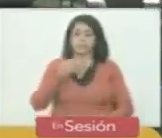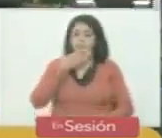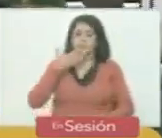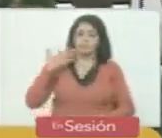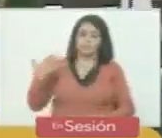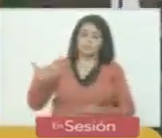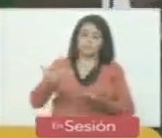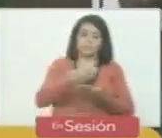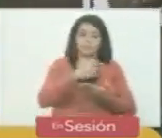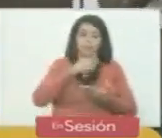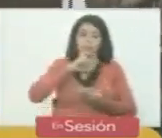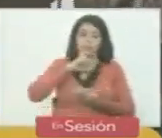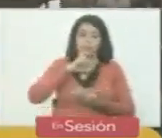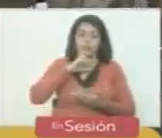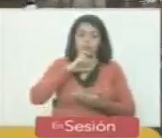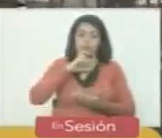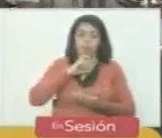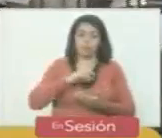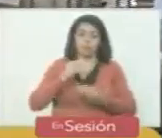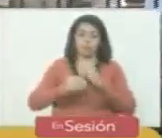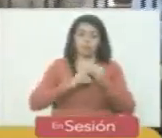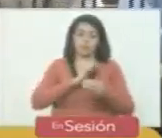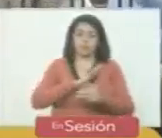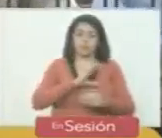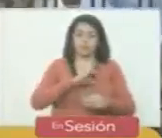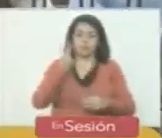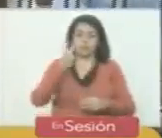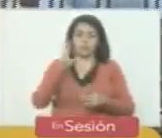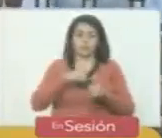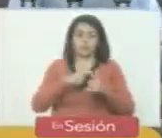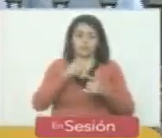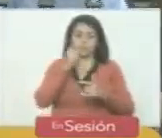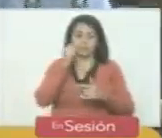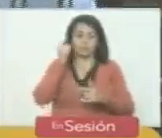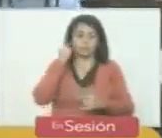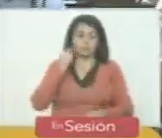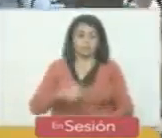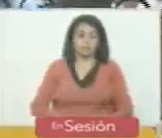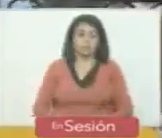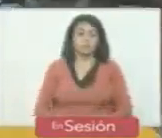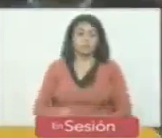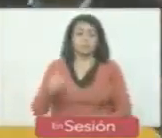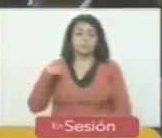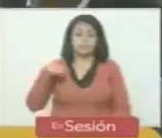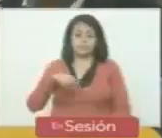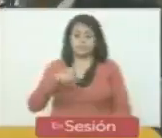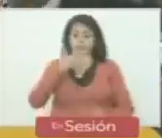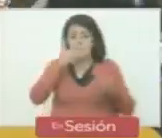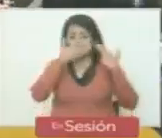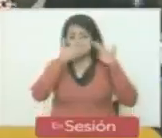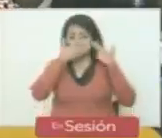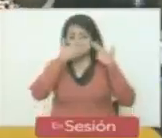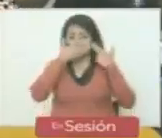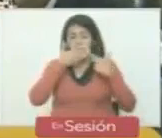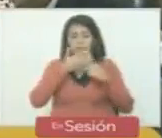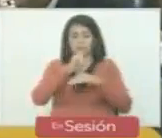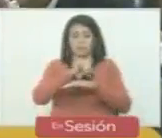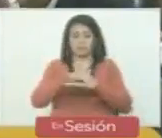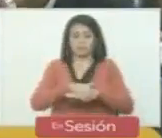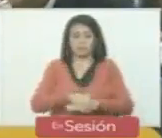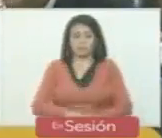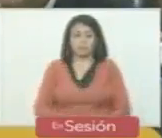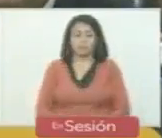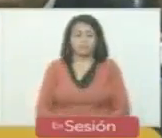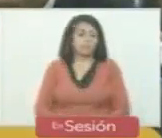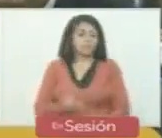recuperación del oro que es de los venezolanos y venezolanas que tienen secuestrado en Londres.